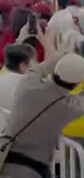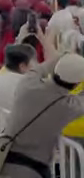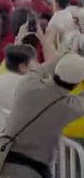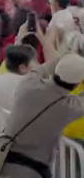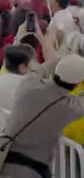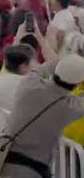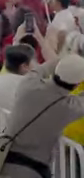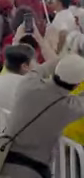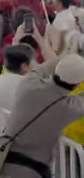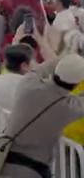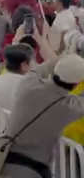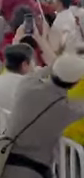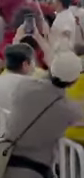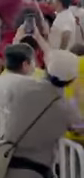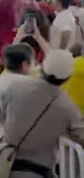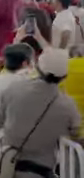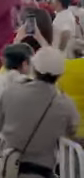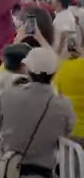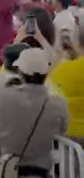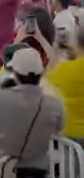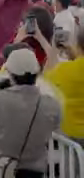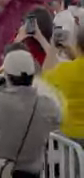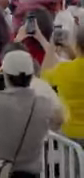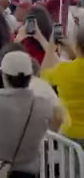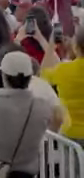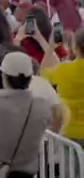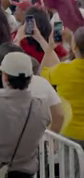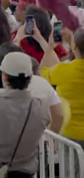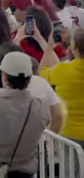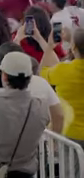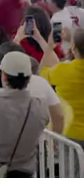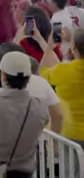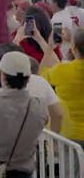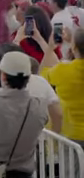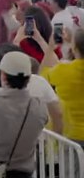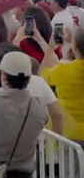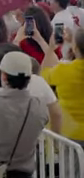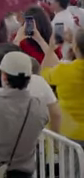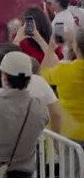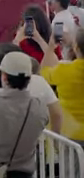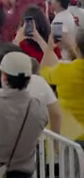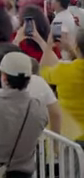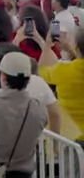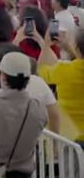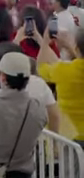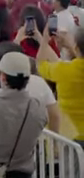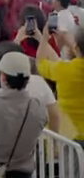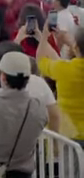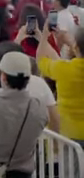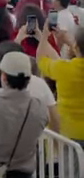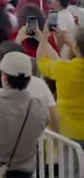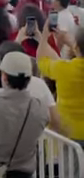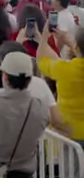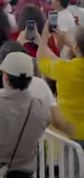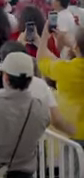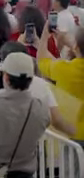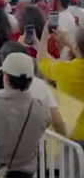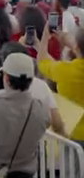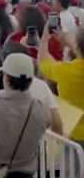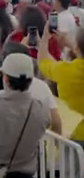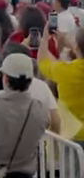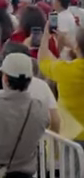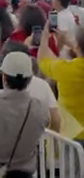El pueblo del Estado de México es mucha pieza. No se deja engañar. Nada de